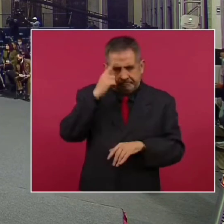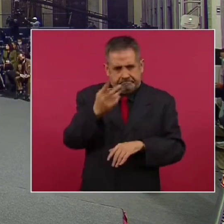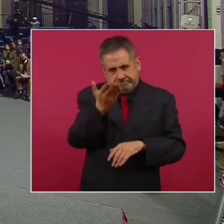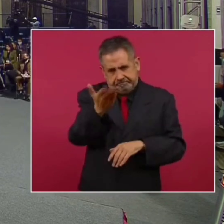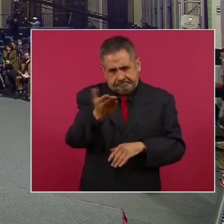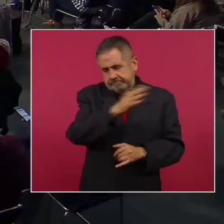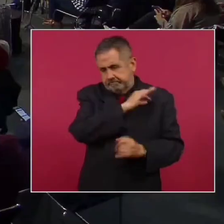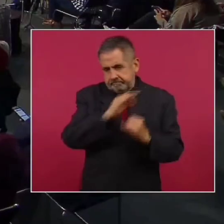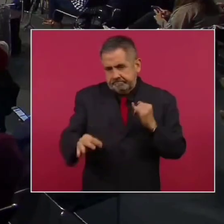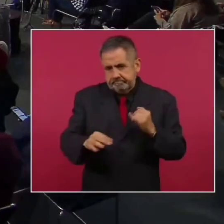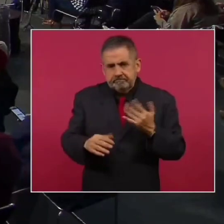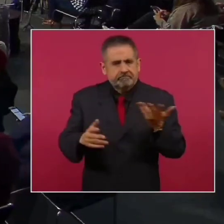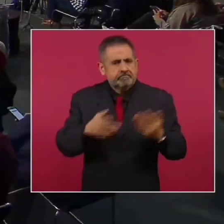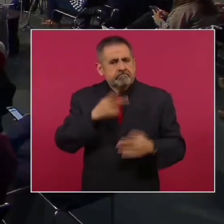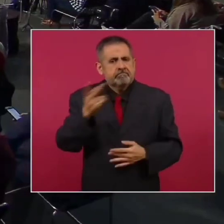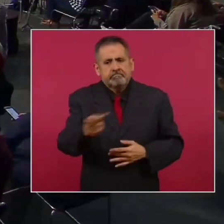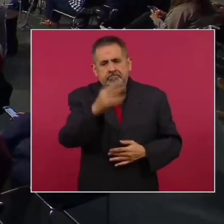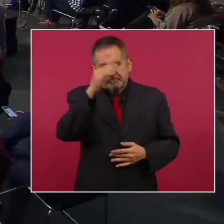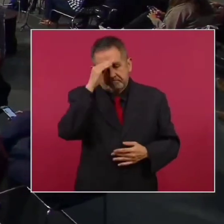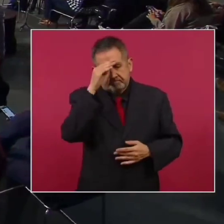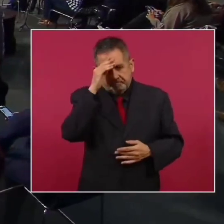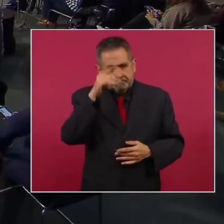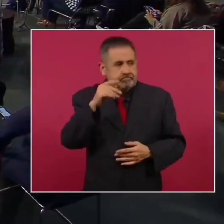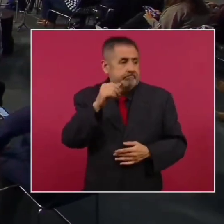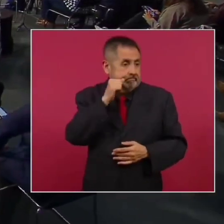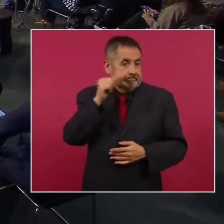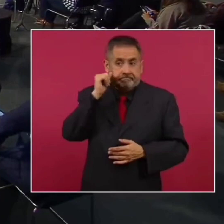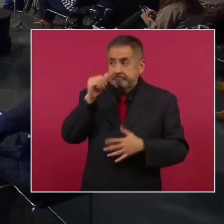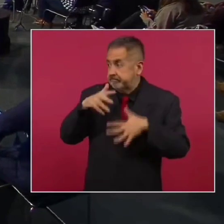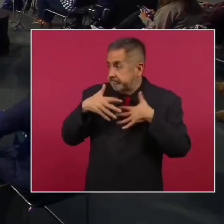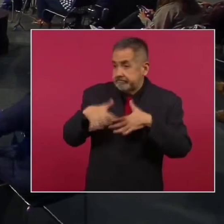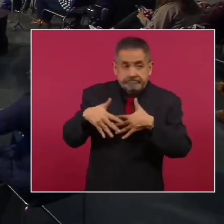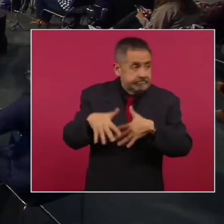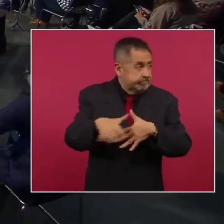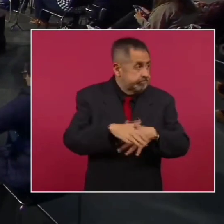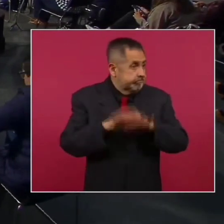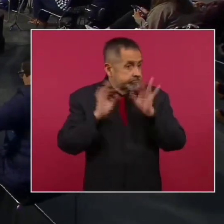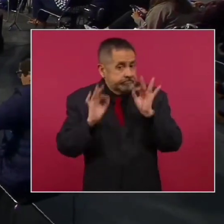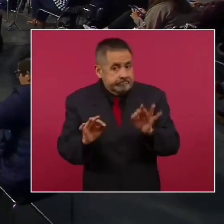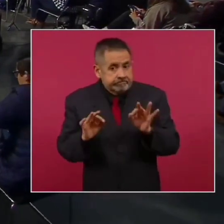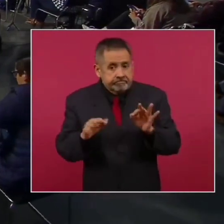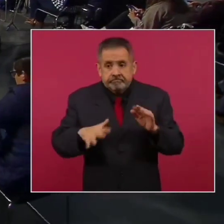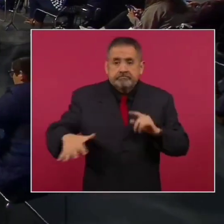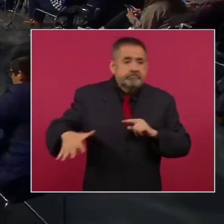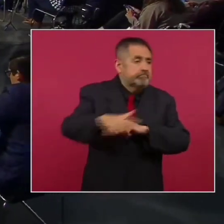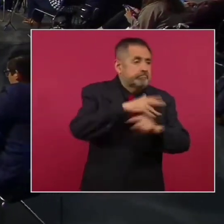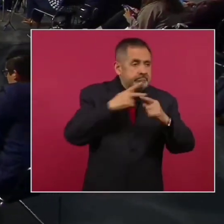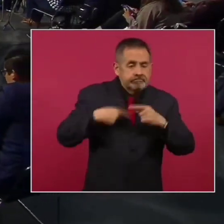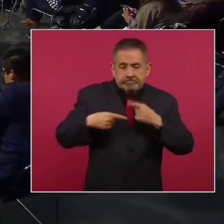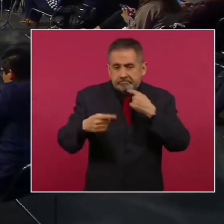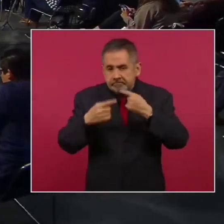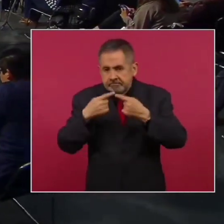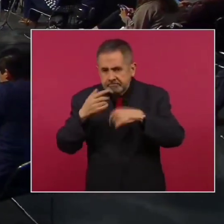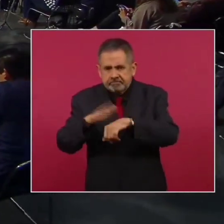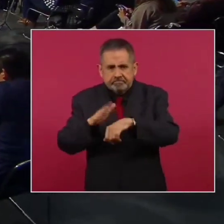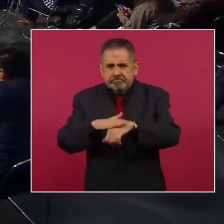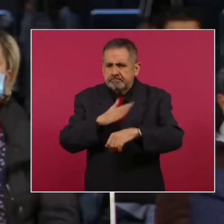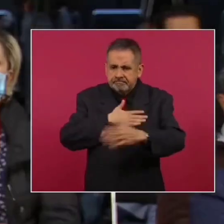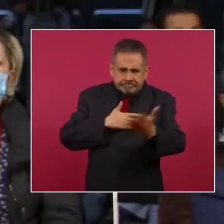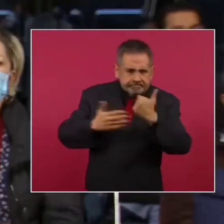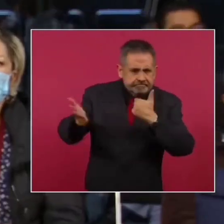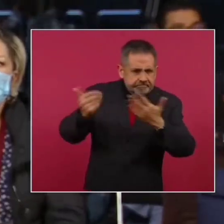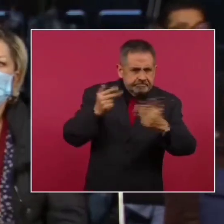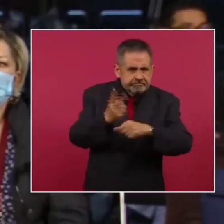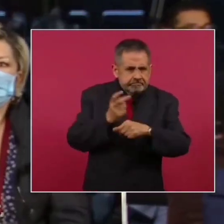usted. Preguntarle. Si después de la respuesta de la gente a su llamado a acompañarlo a esta